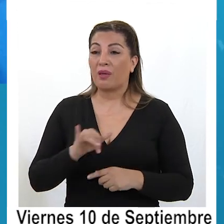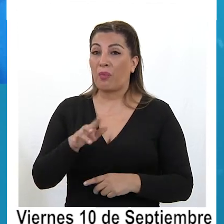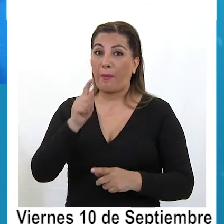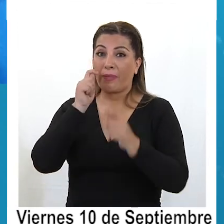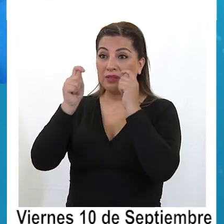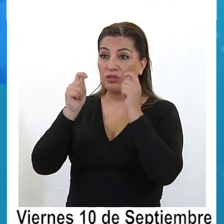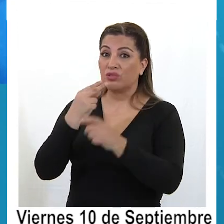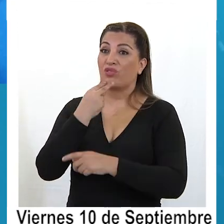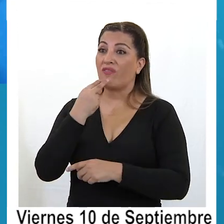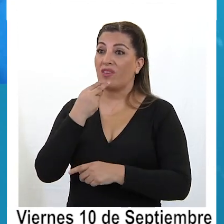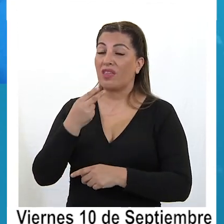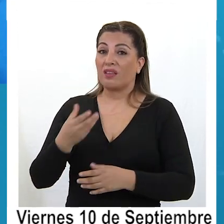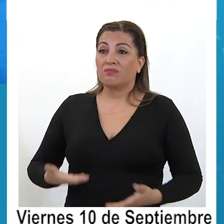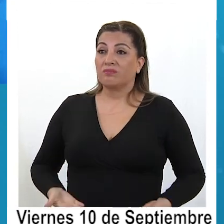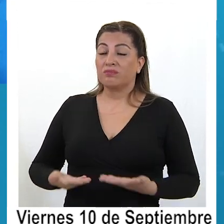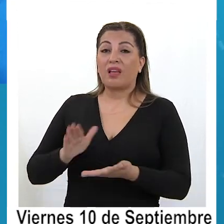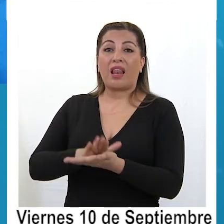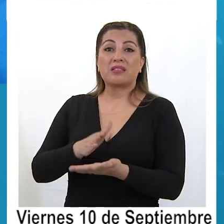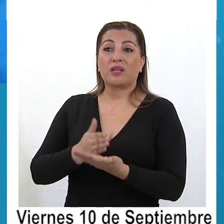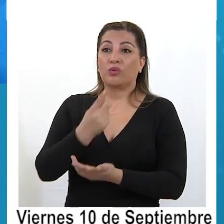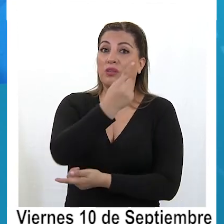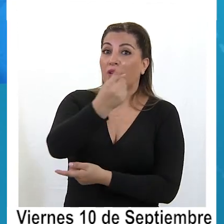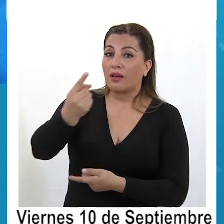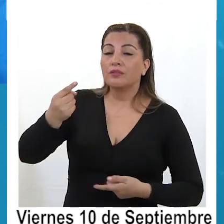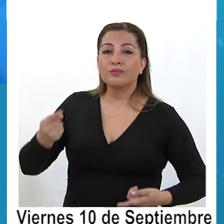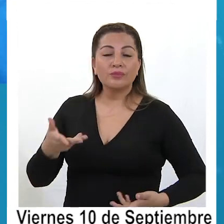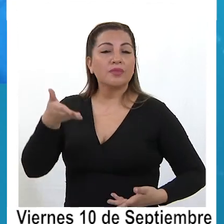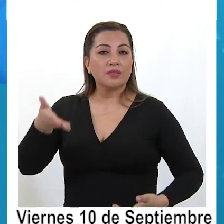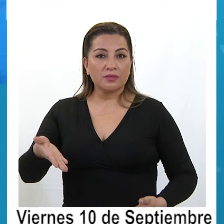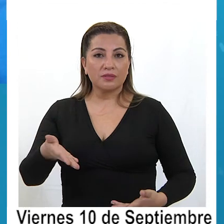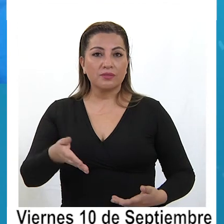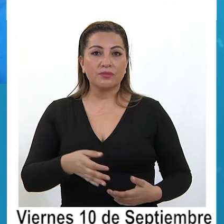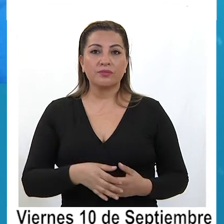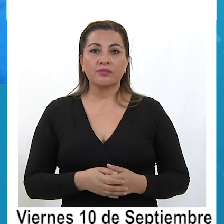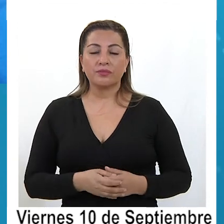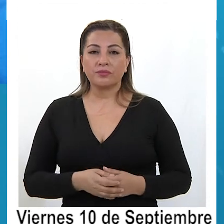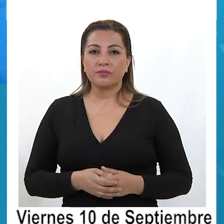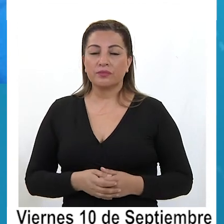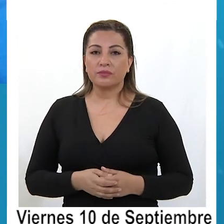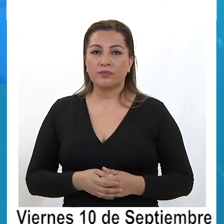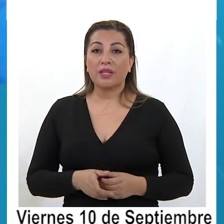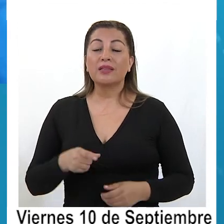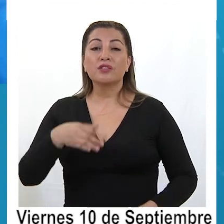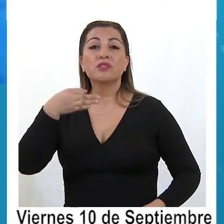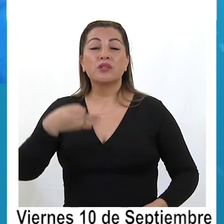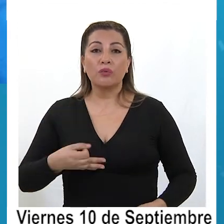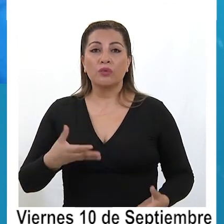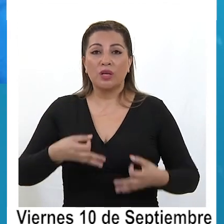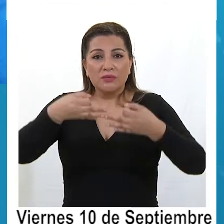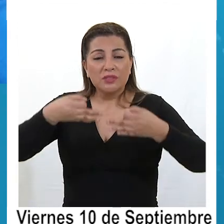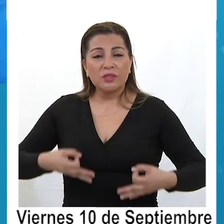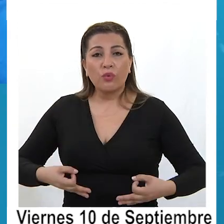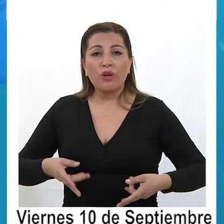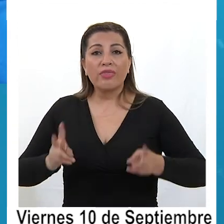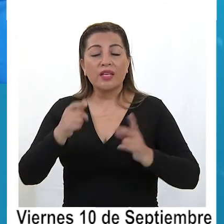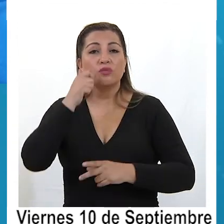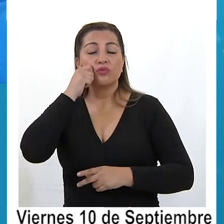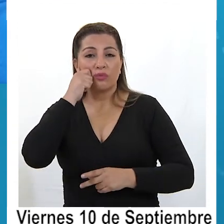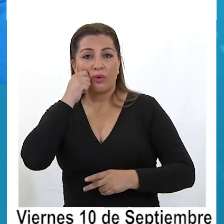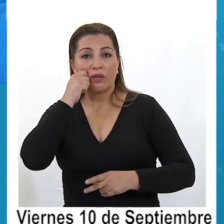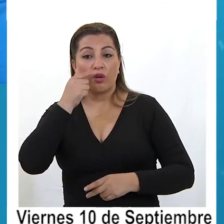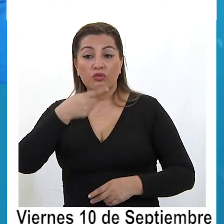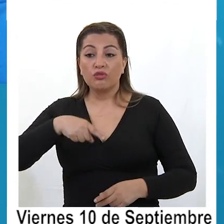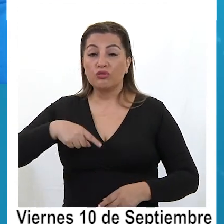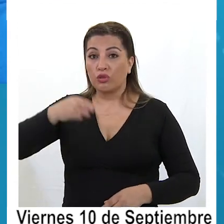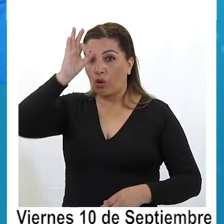su vida, su integridad física o su salud. Y en eso, evidentemente, la garantía de la protección de derechos humanos desde la mirada de la